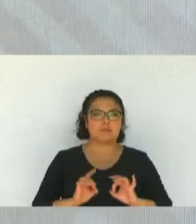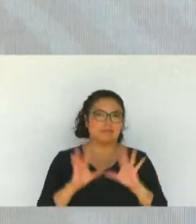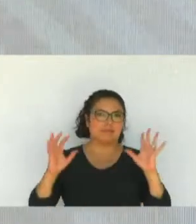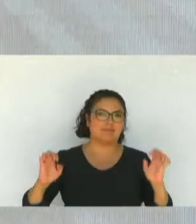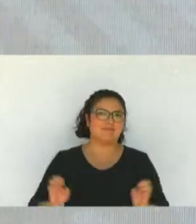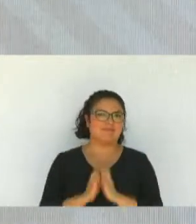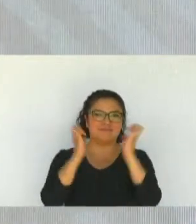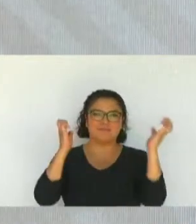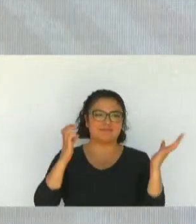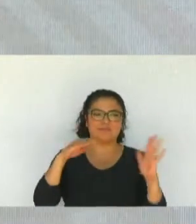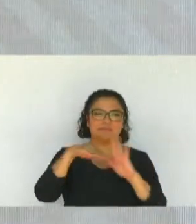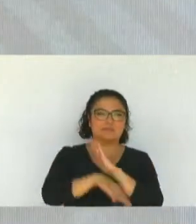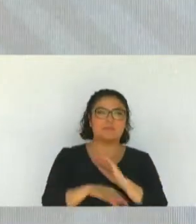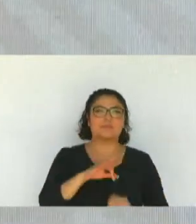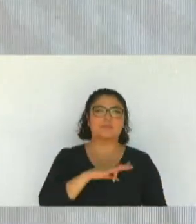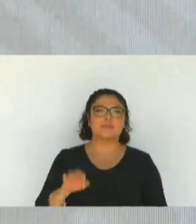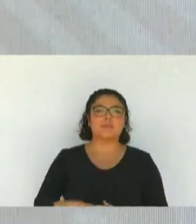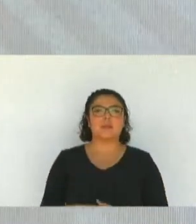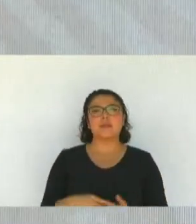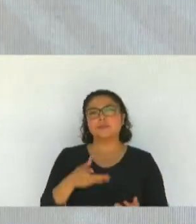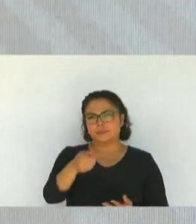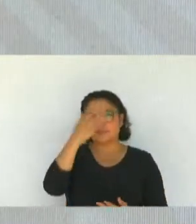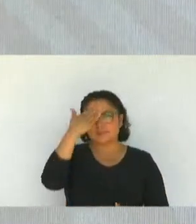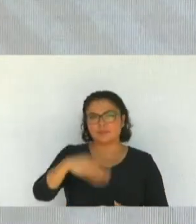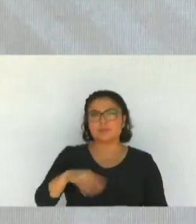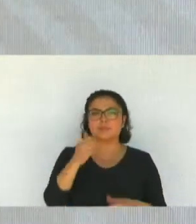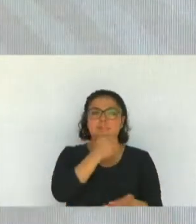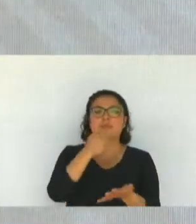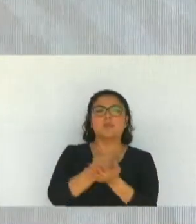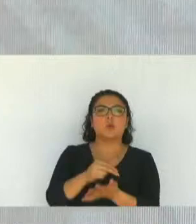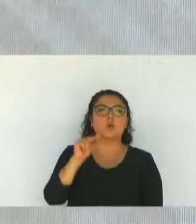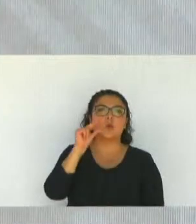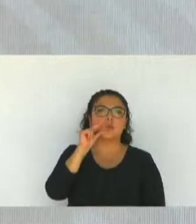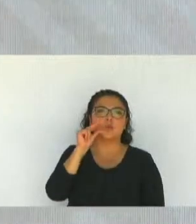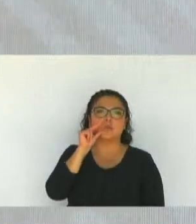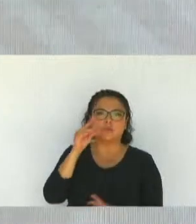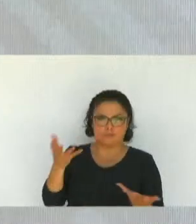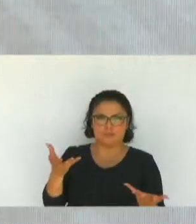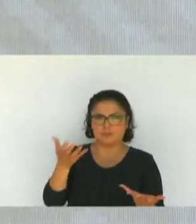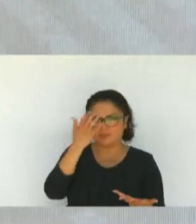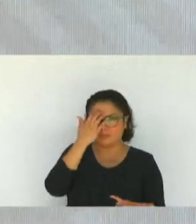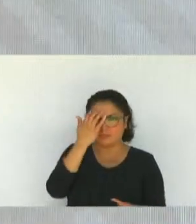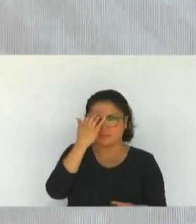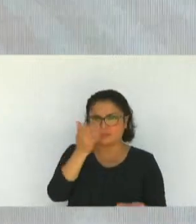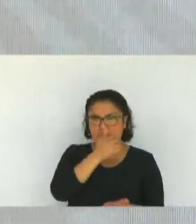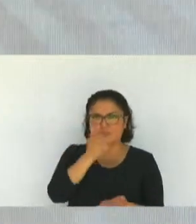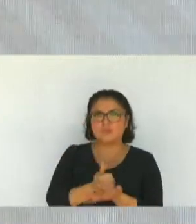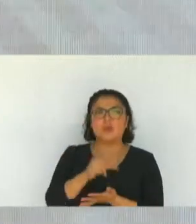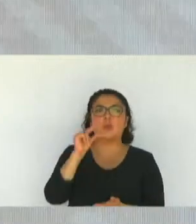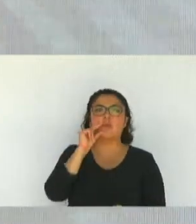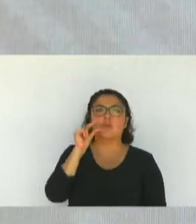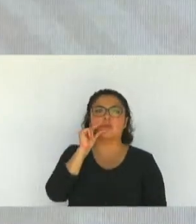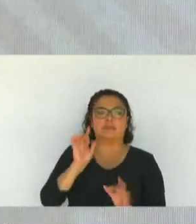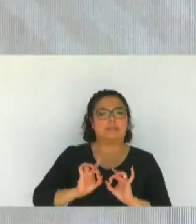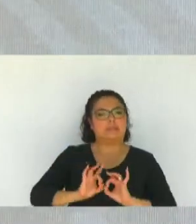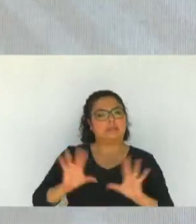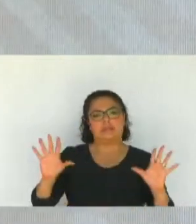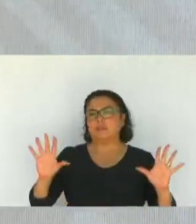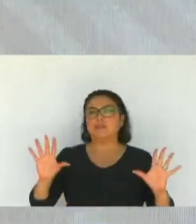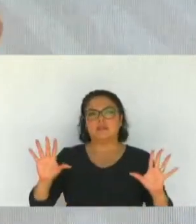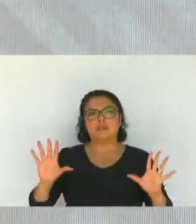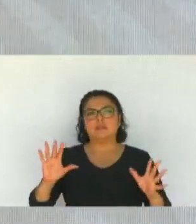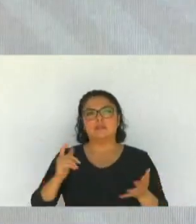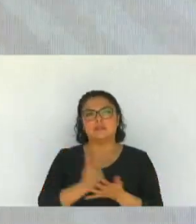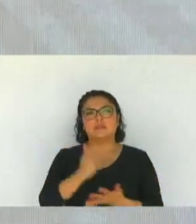Para nosotros en el IMSS la palabra Monclova empezó a significar una cosa totalmente diferente, pero después de Monclova también